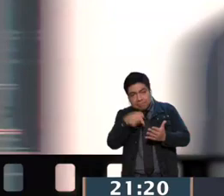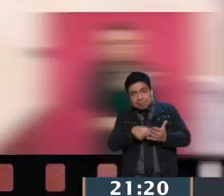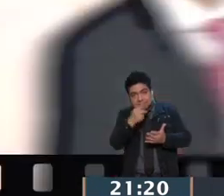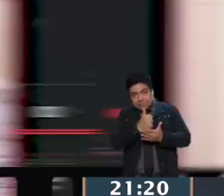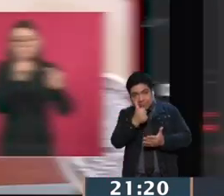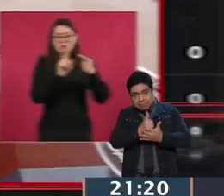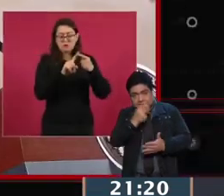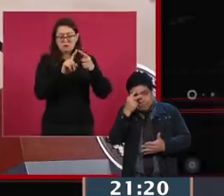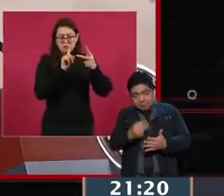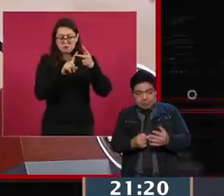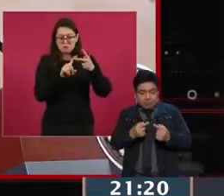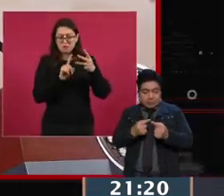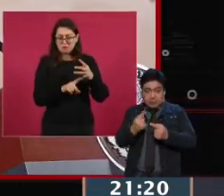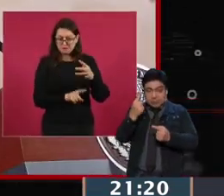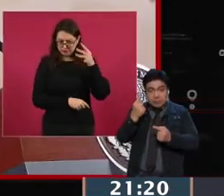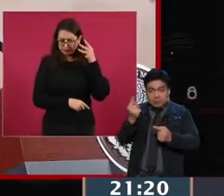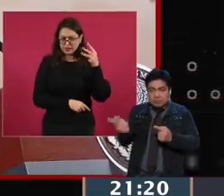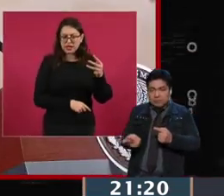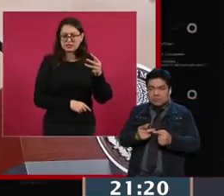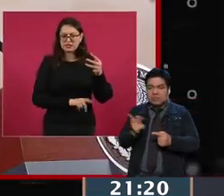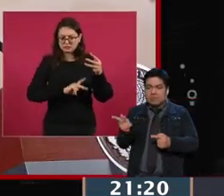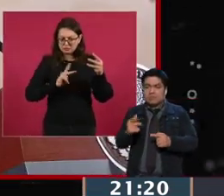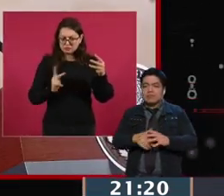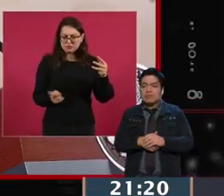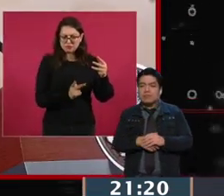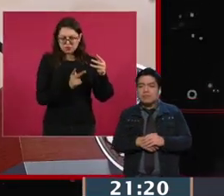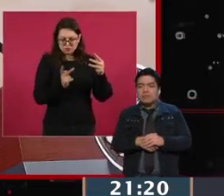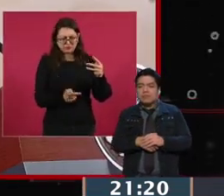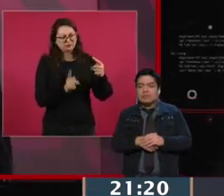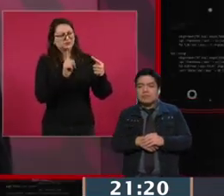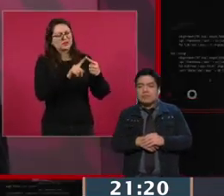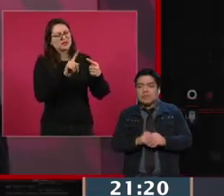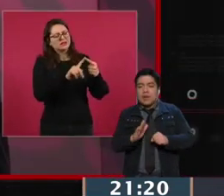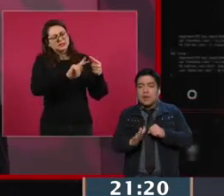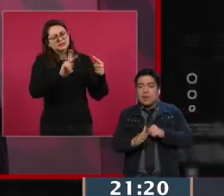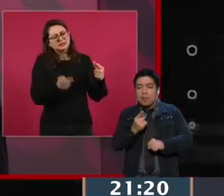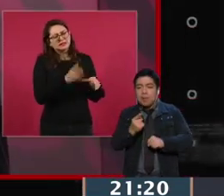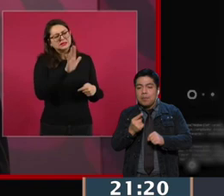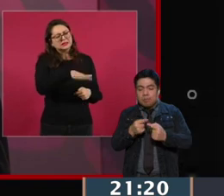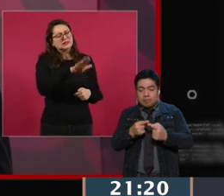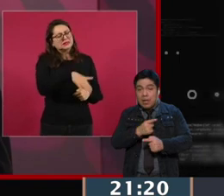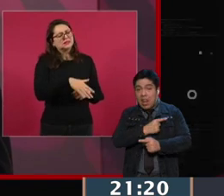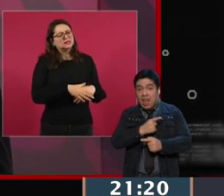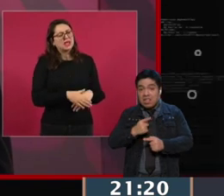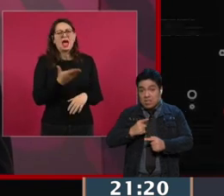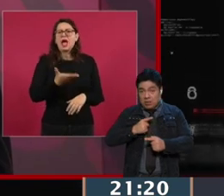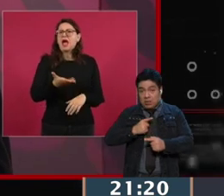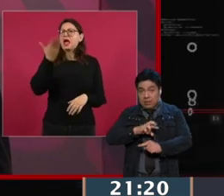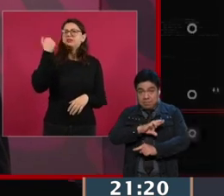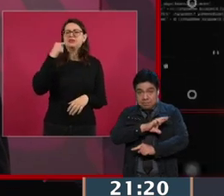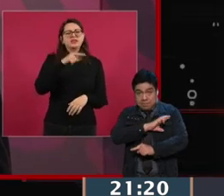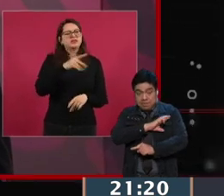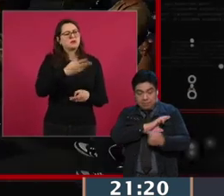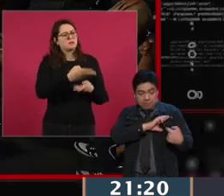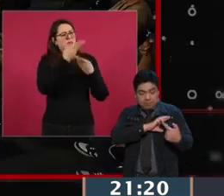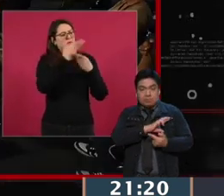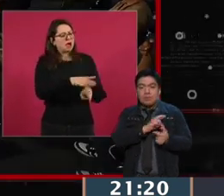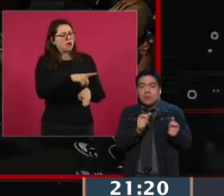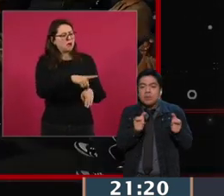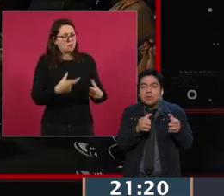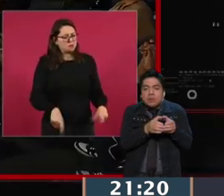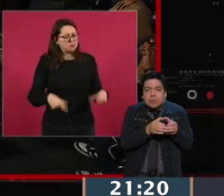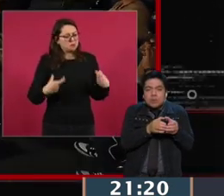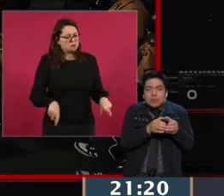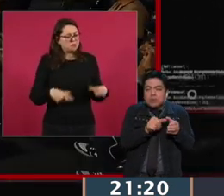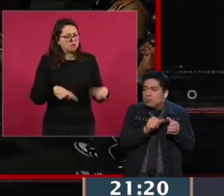México. Una, ¿por qué convirtió las deudas privadas de unos cuantos en